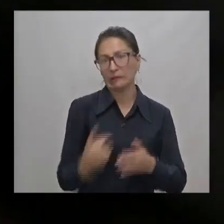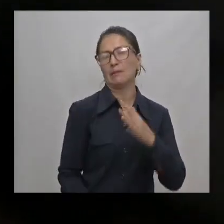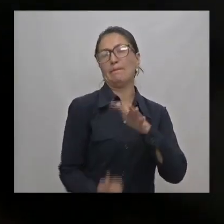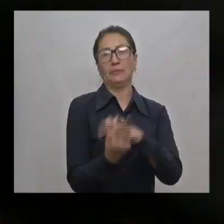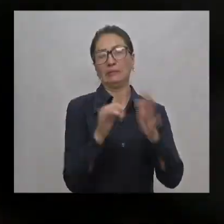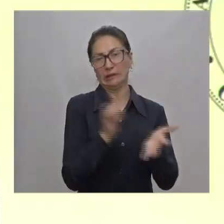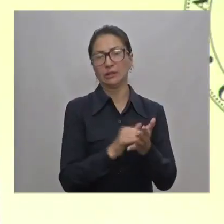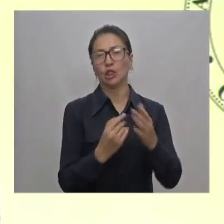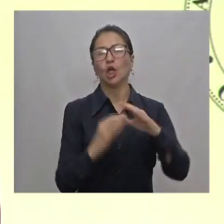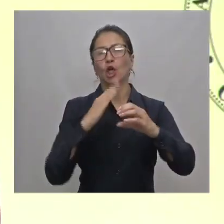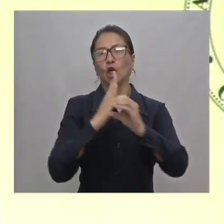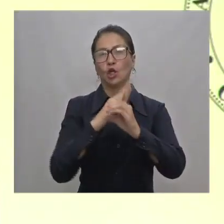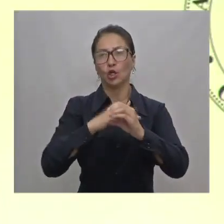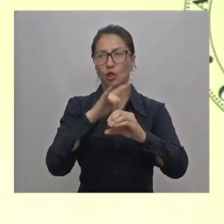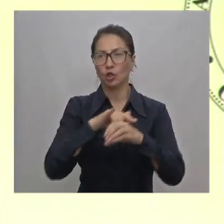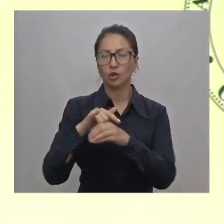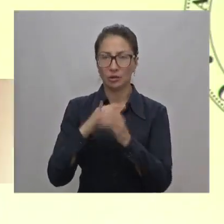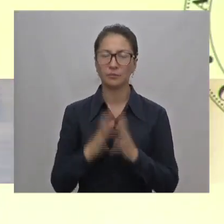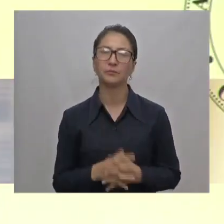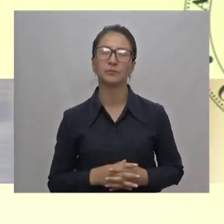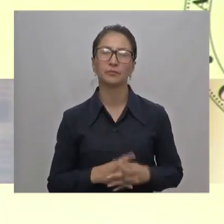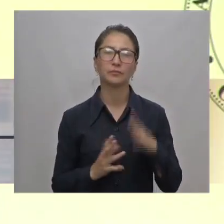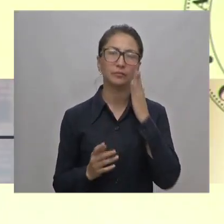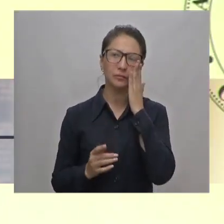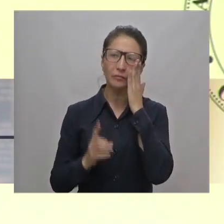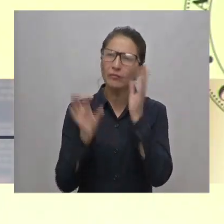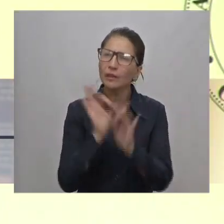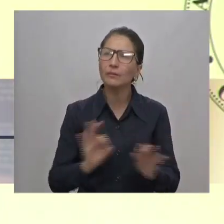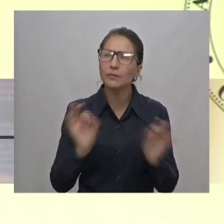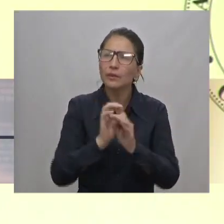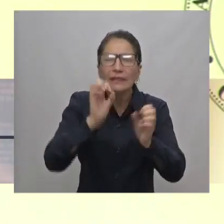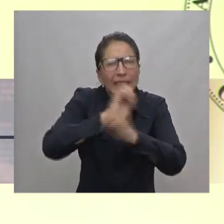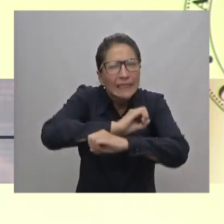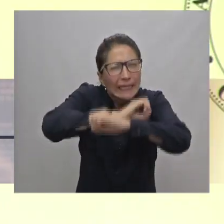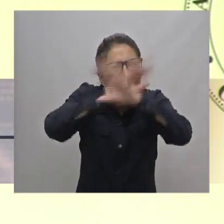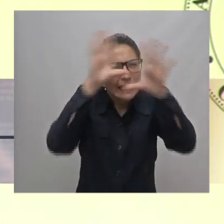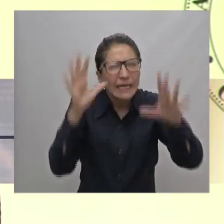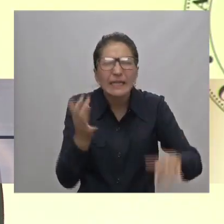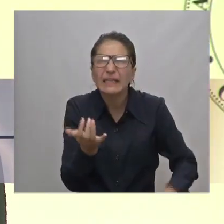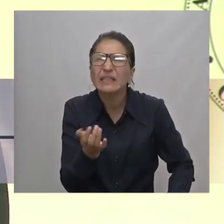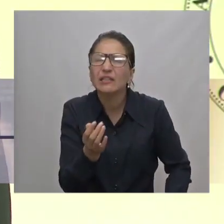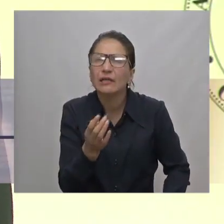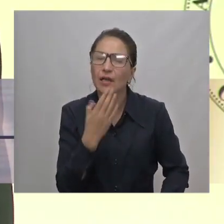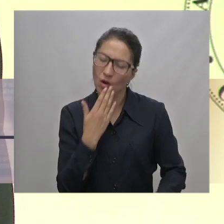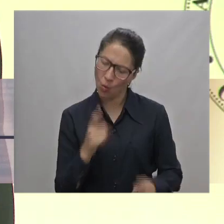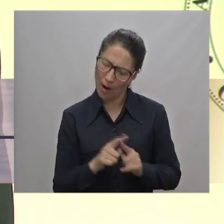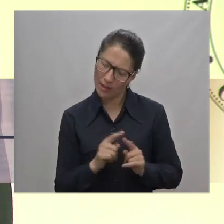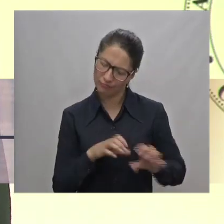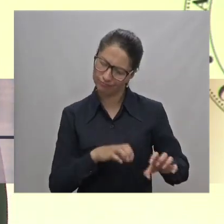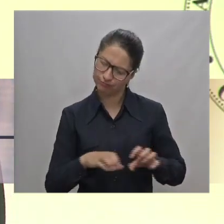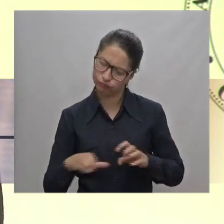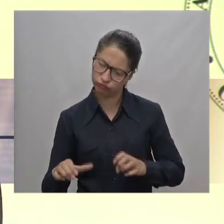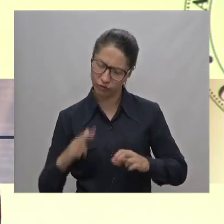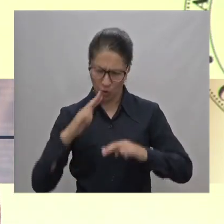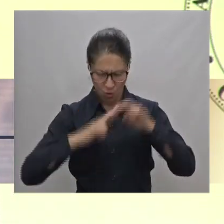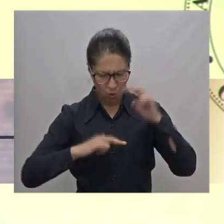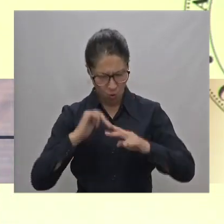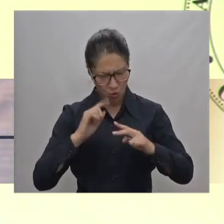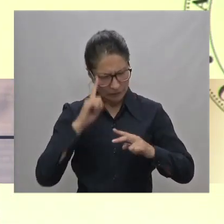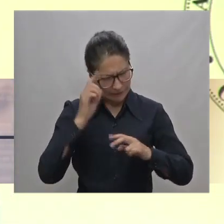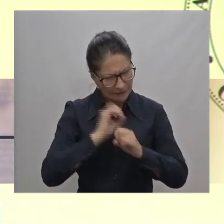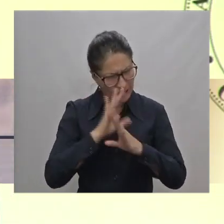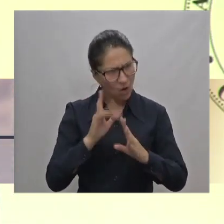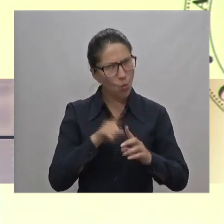el país. En el reconocimiento de establecer reglas de juego claras y de construir un andamiaje,